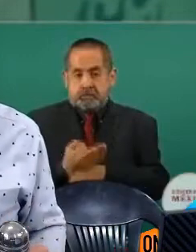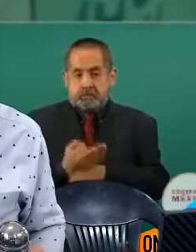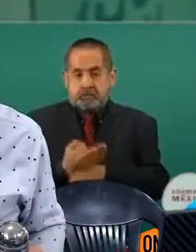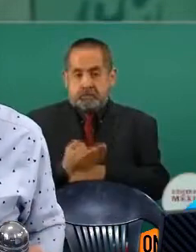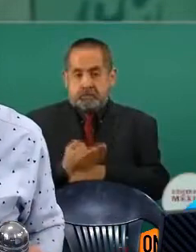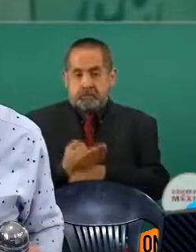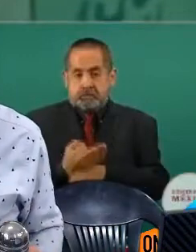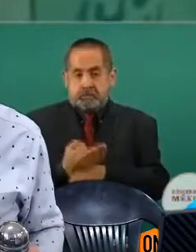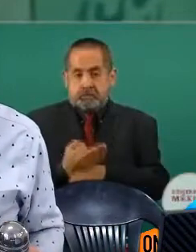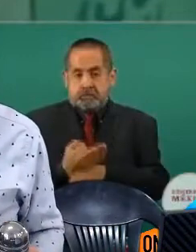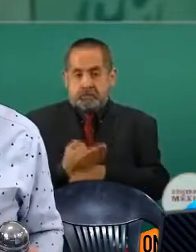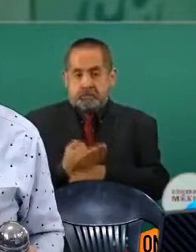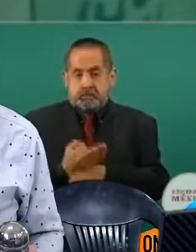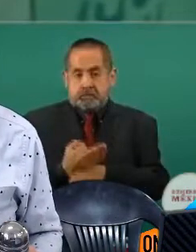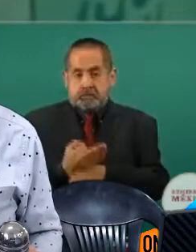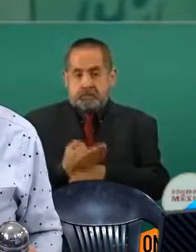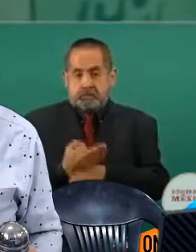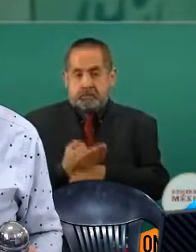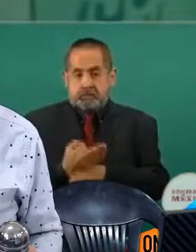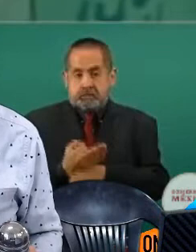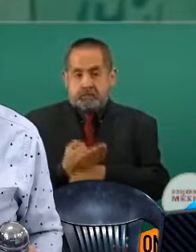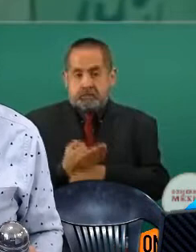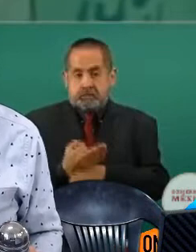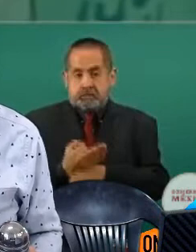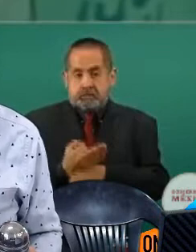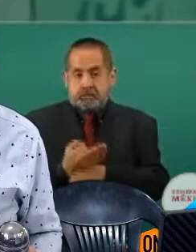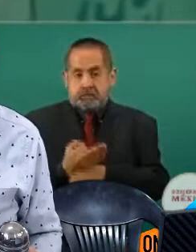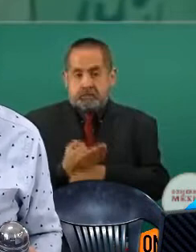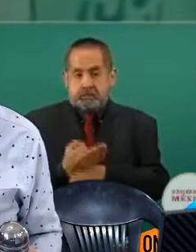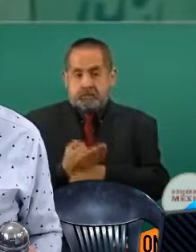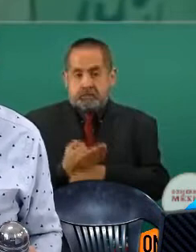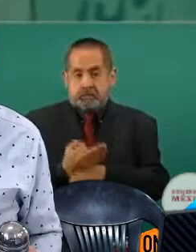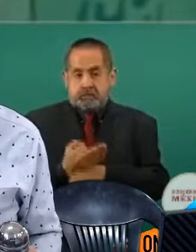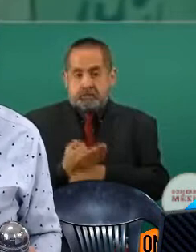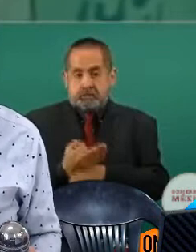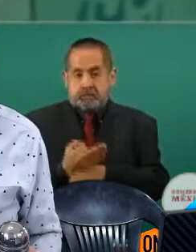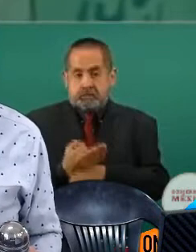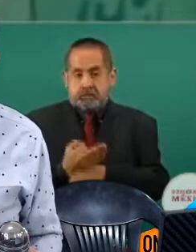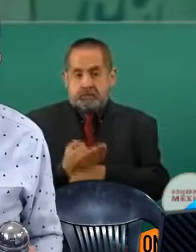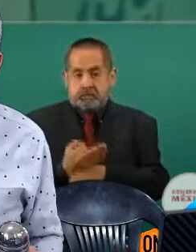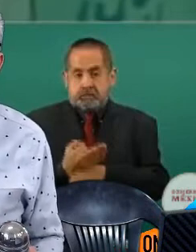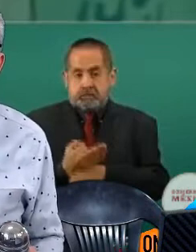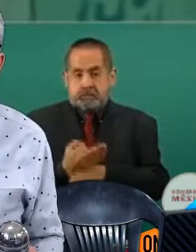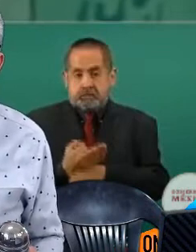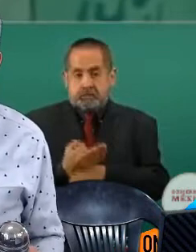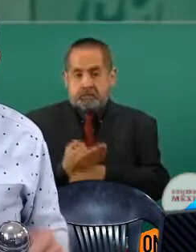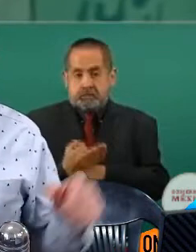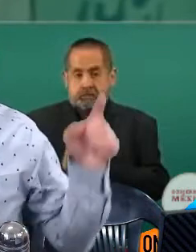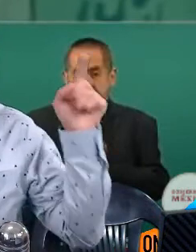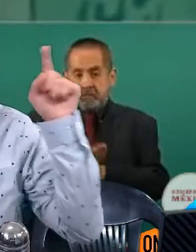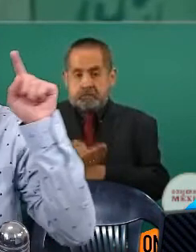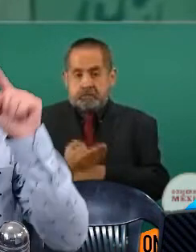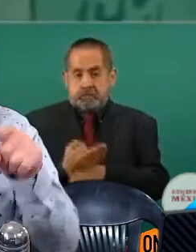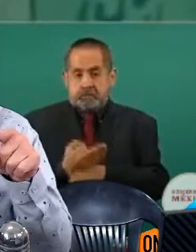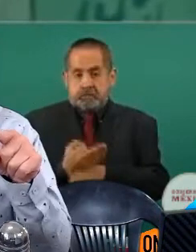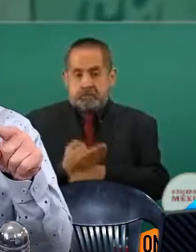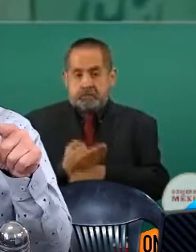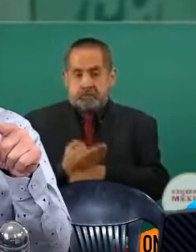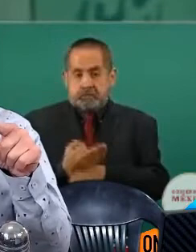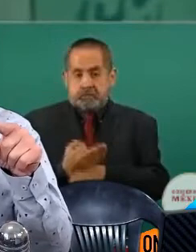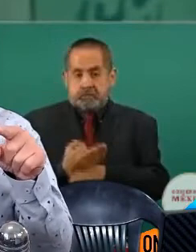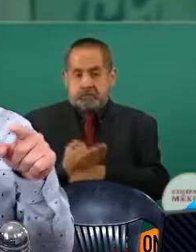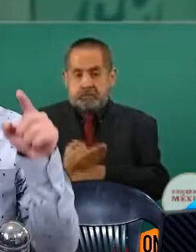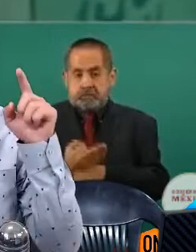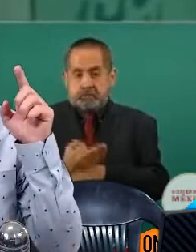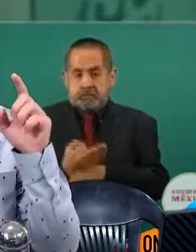todo lo que corresponde a las necesidades de la población. No lo permitamos, amigos. Para que eso